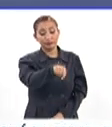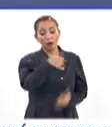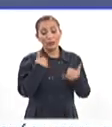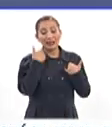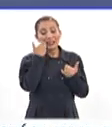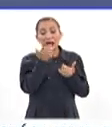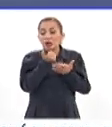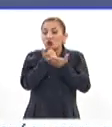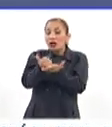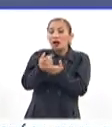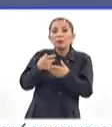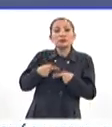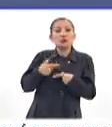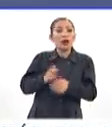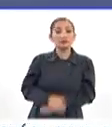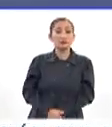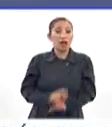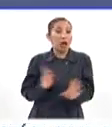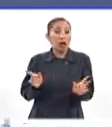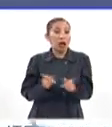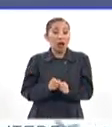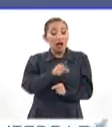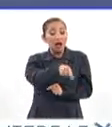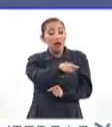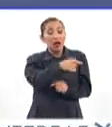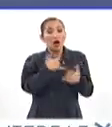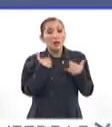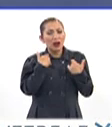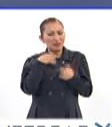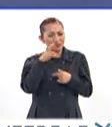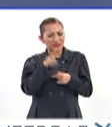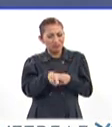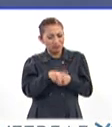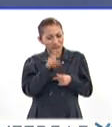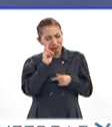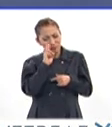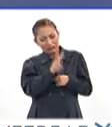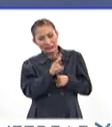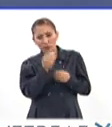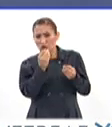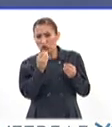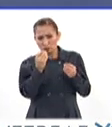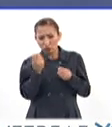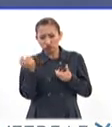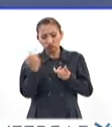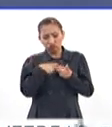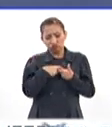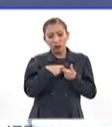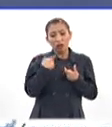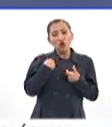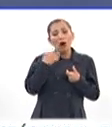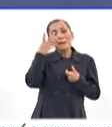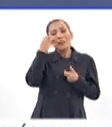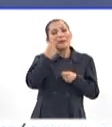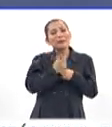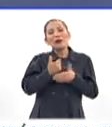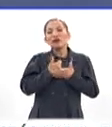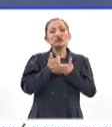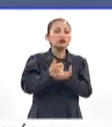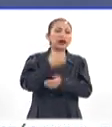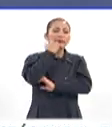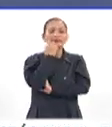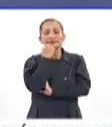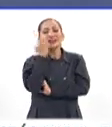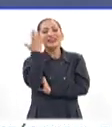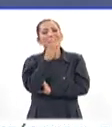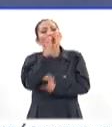que buscan ayudar a alguien más. Son jóvenes que la verdad, y muchos ingresan como voy a aprender primeros auxilios,